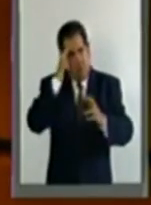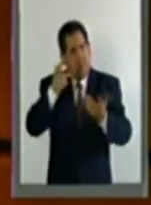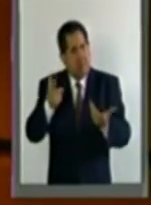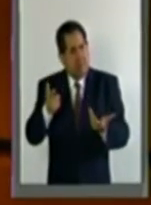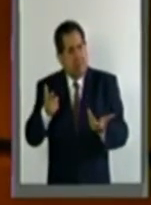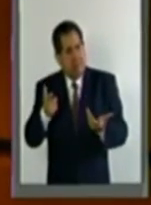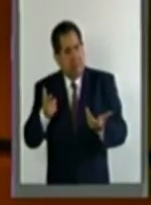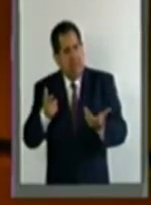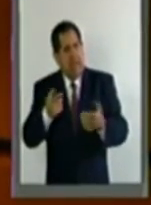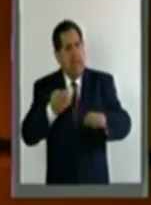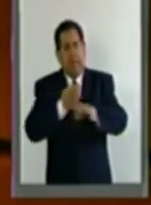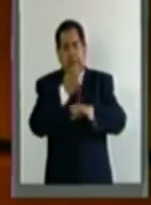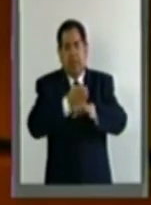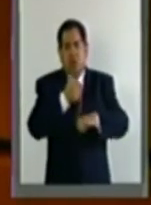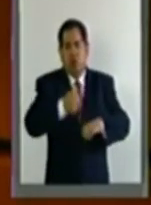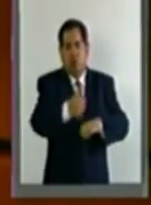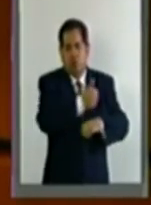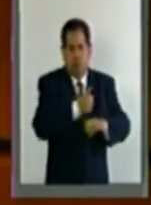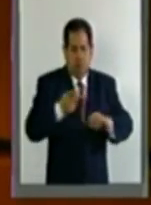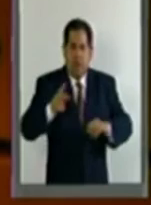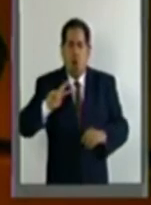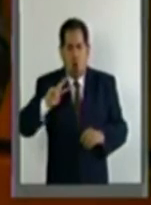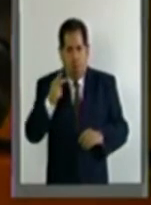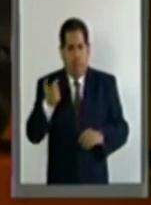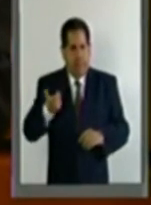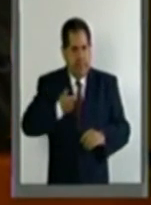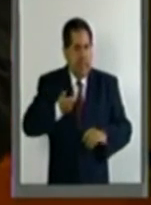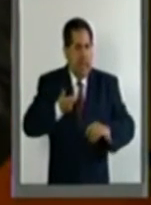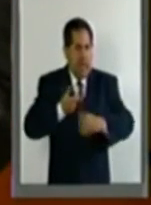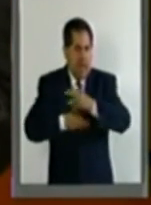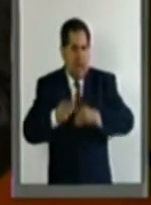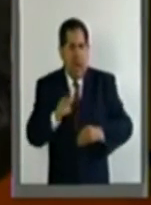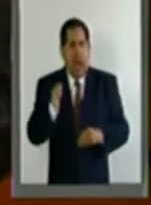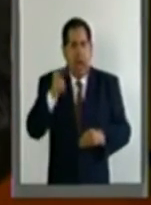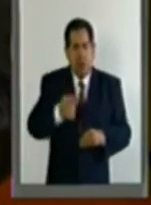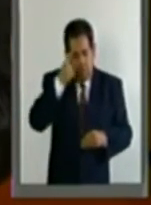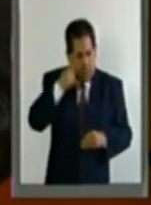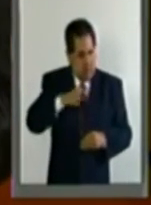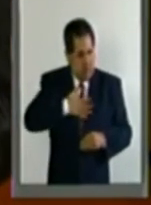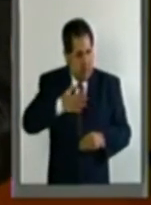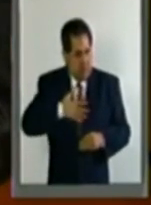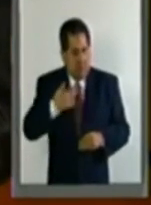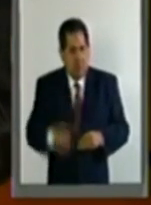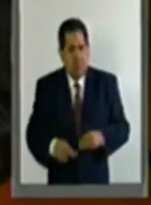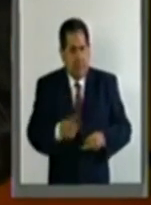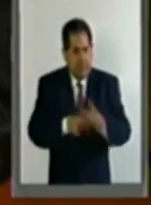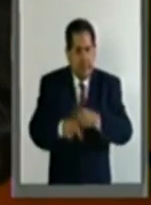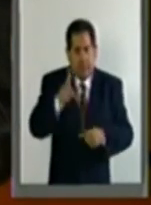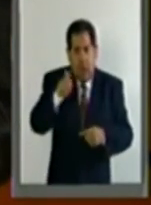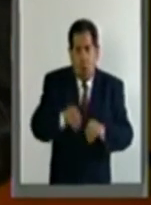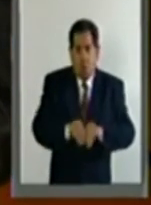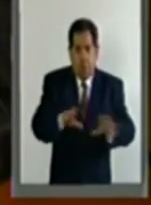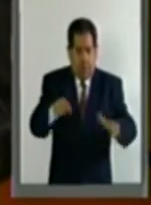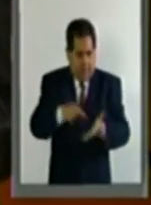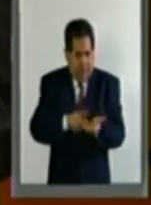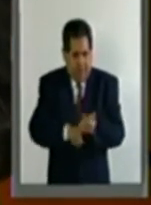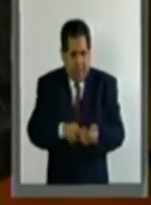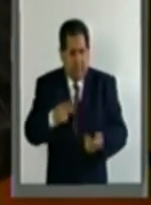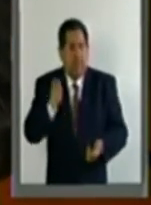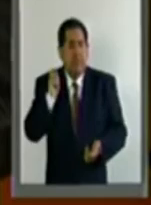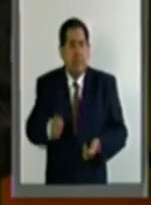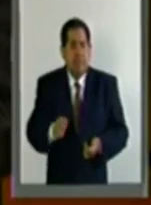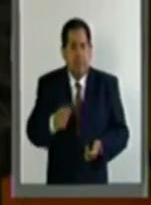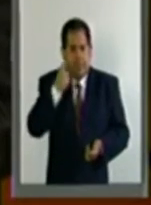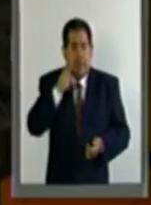estados una compensación por la procedencia territorial de esos recursos, y me refiero